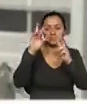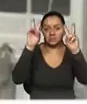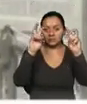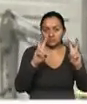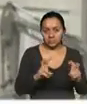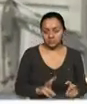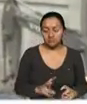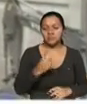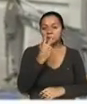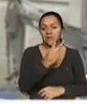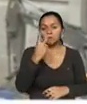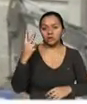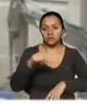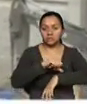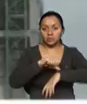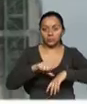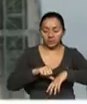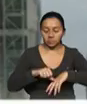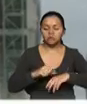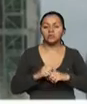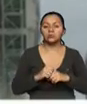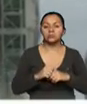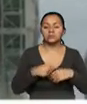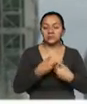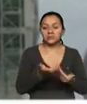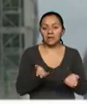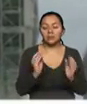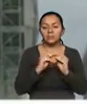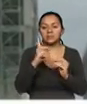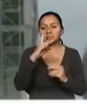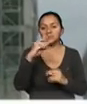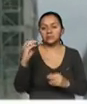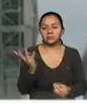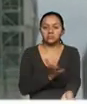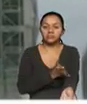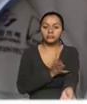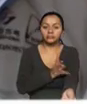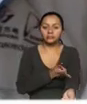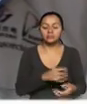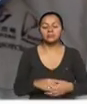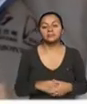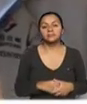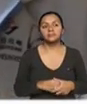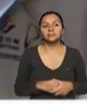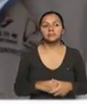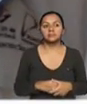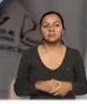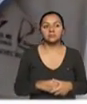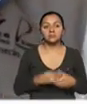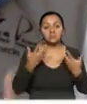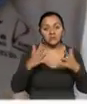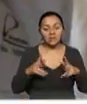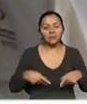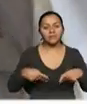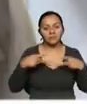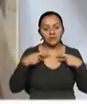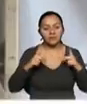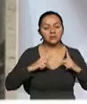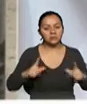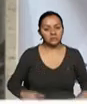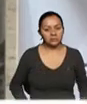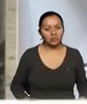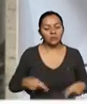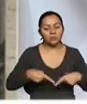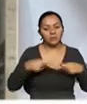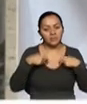médicas, 22 quirófanos y más de 100 puestos de hemodiálisis. Estamos sembrando vida, salud, bienestar,